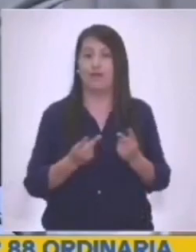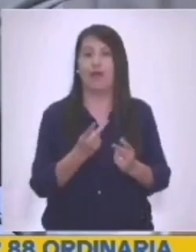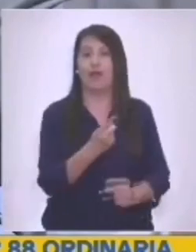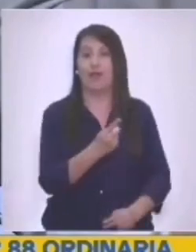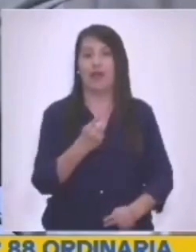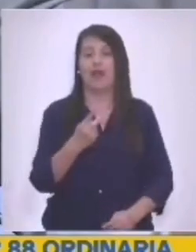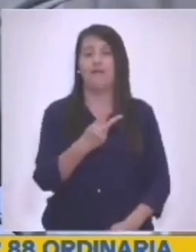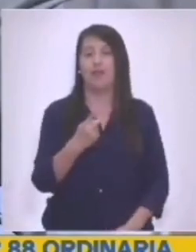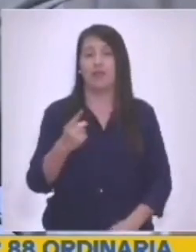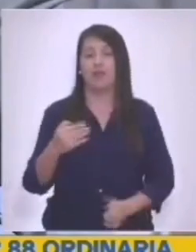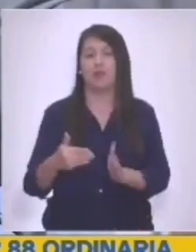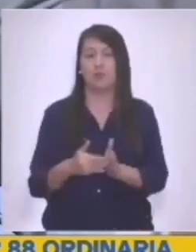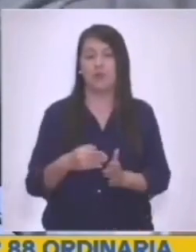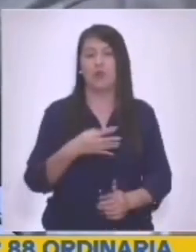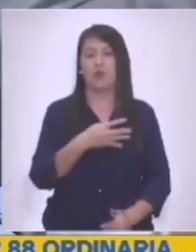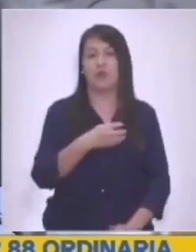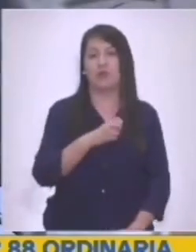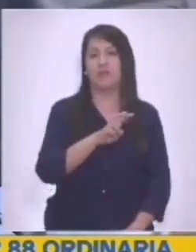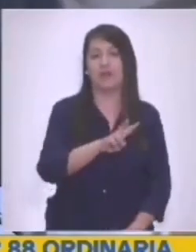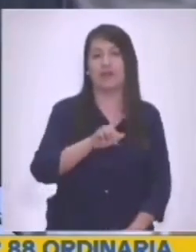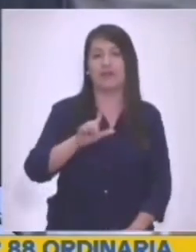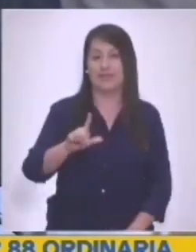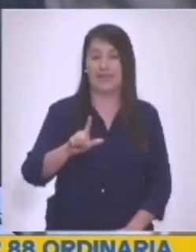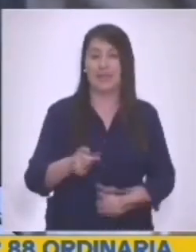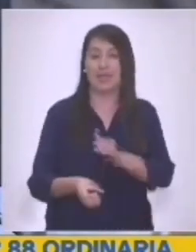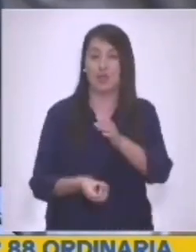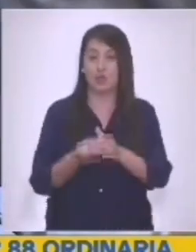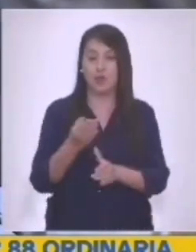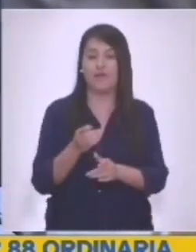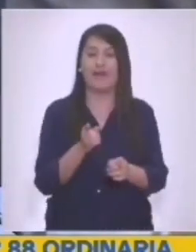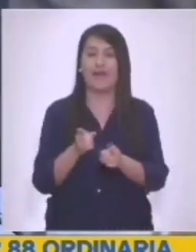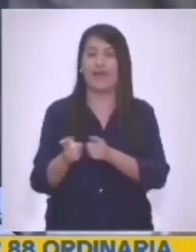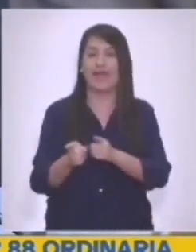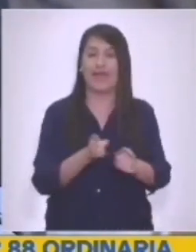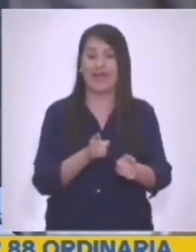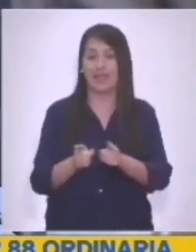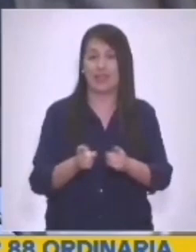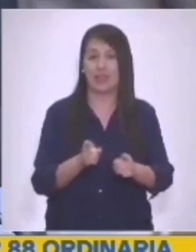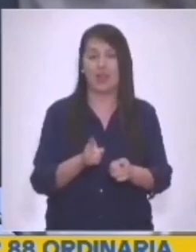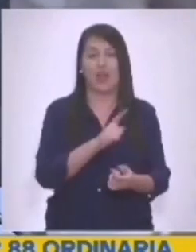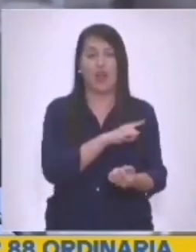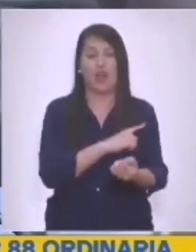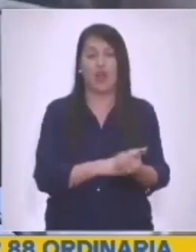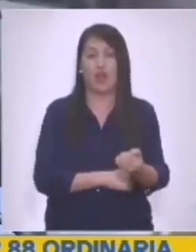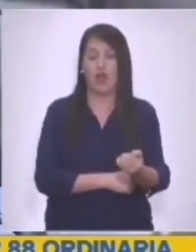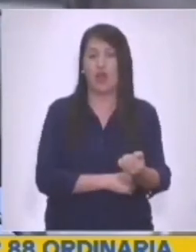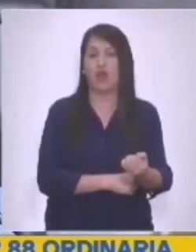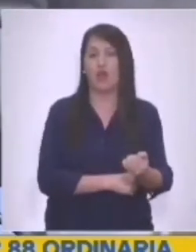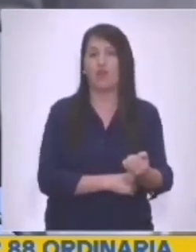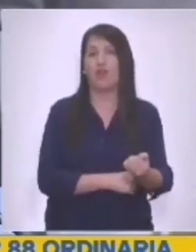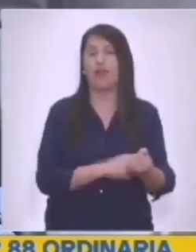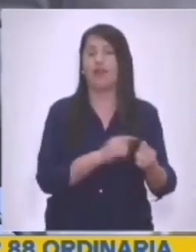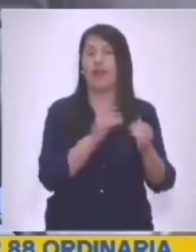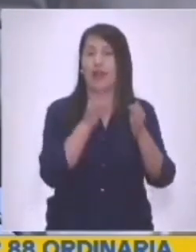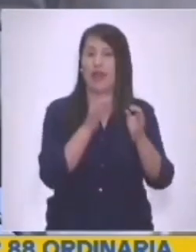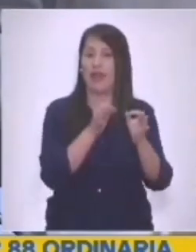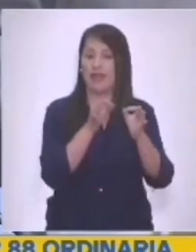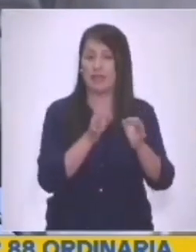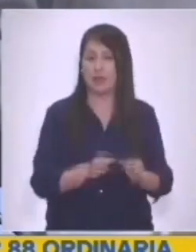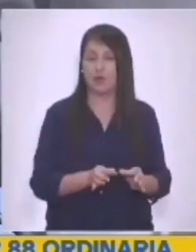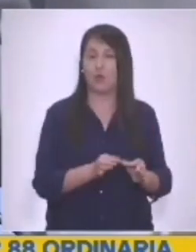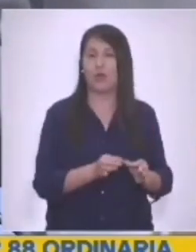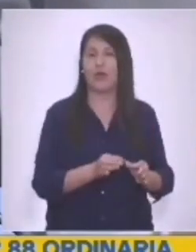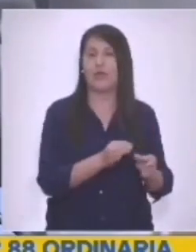ley 21.427 que moderniza la gestión institucional de las fuerzas de orden y seguridad pública y en